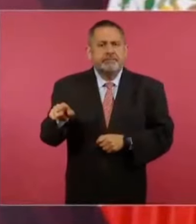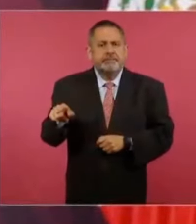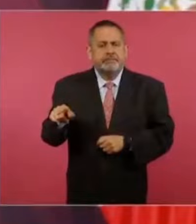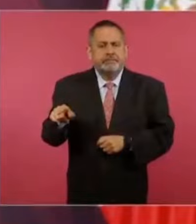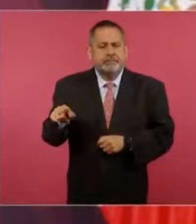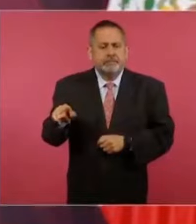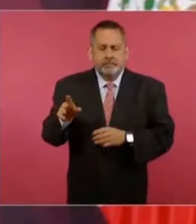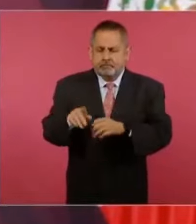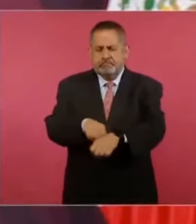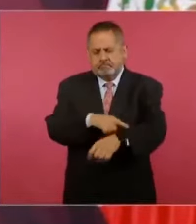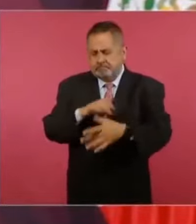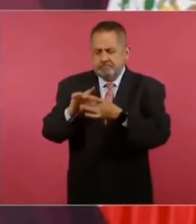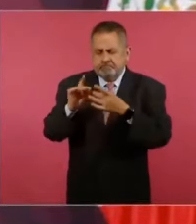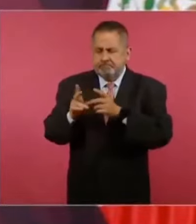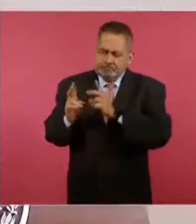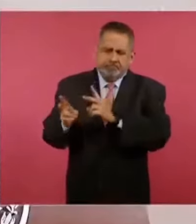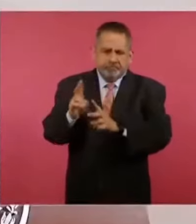largo